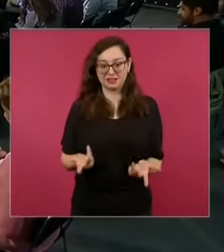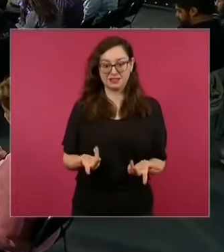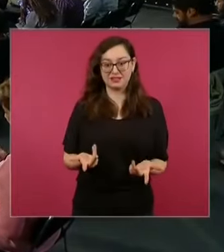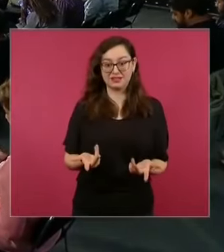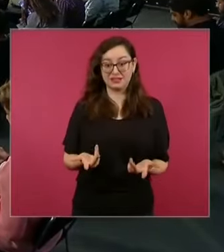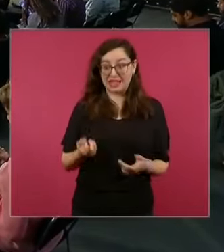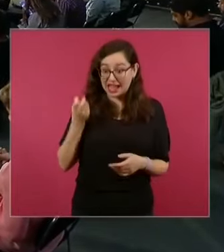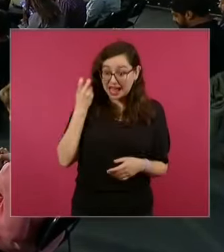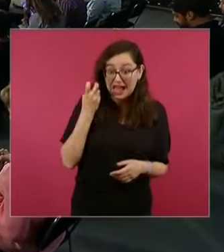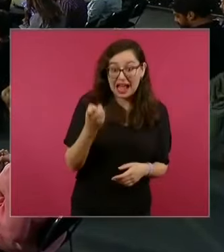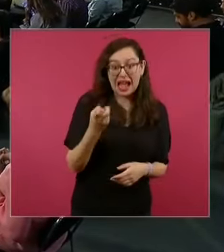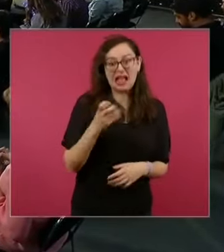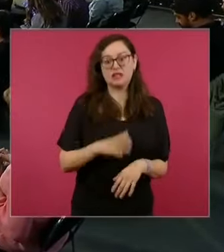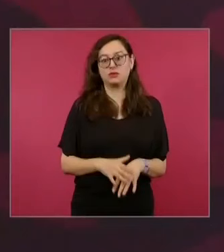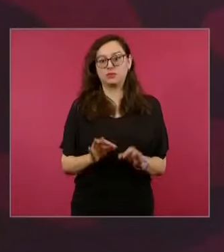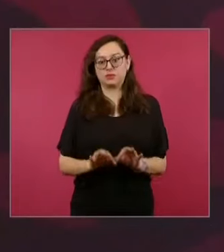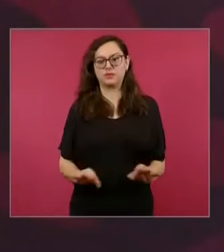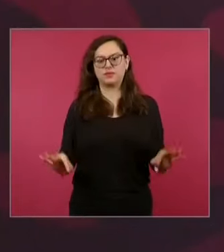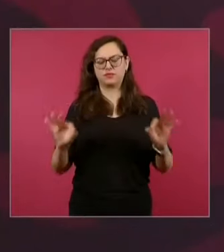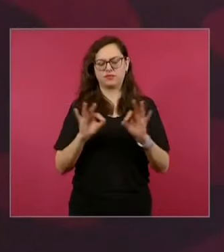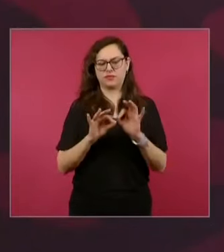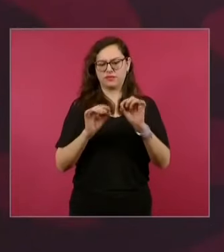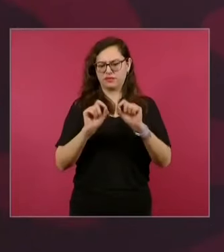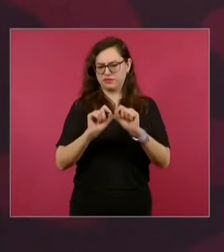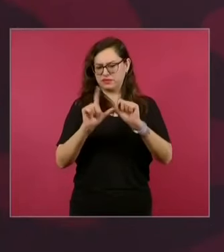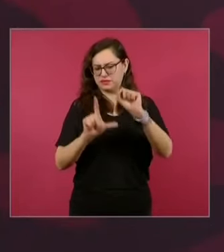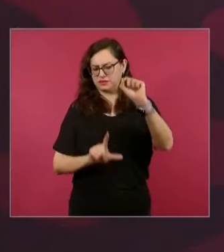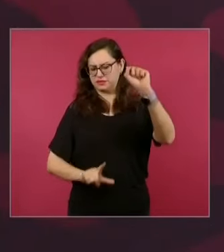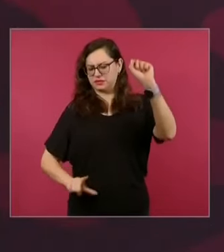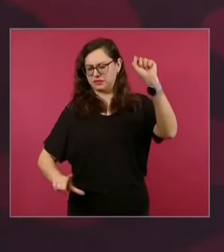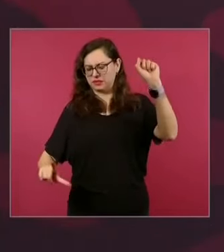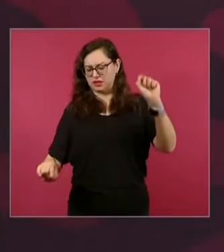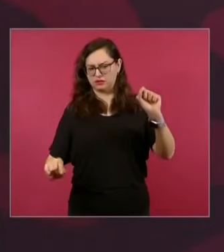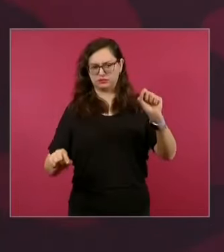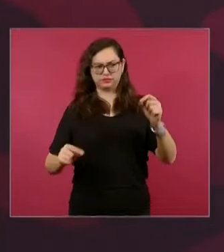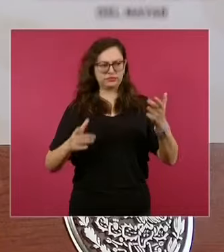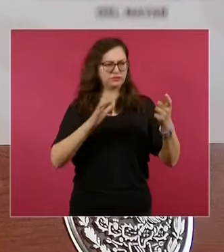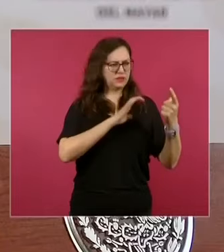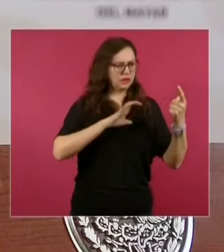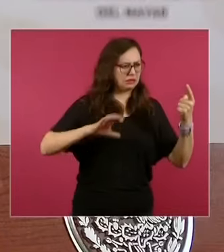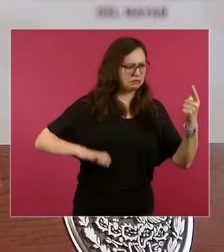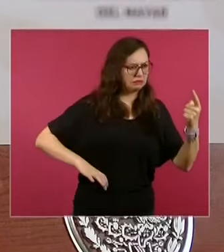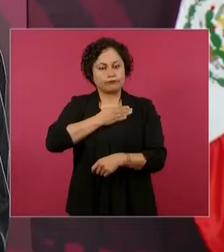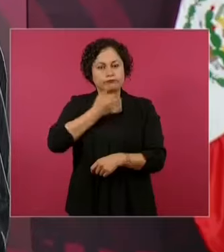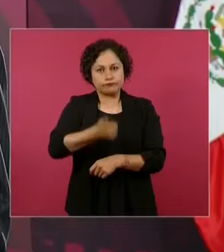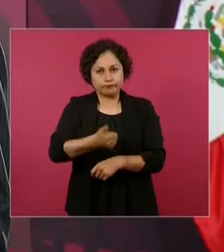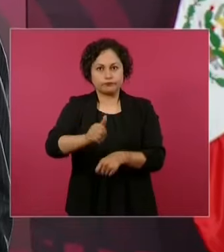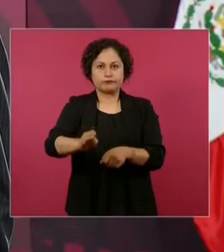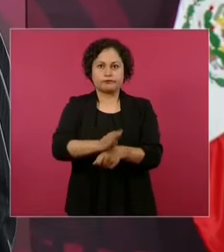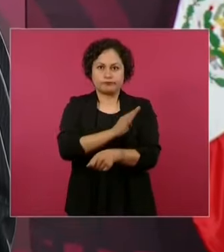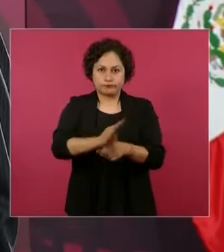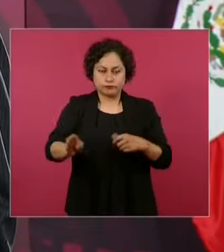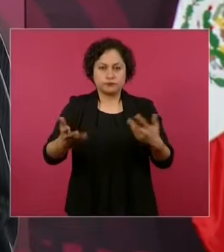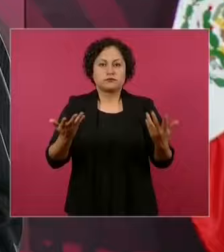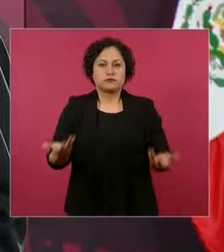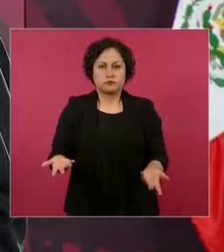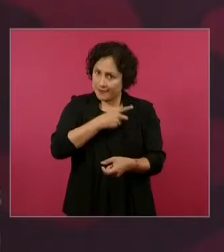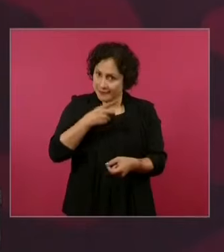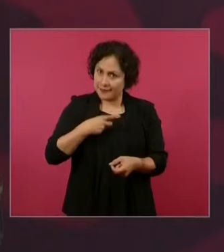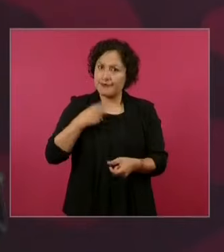proyecto de nación que queremos. Hay que salir a